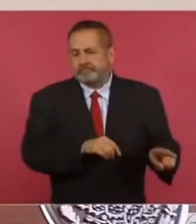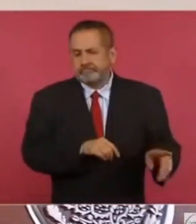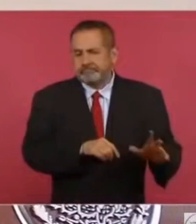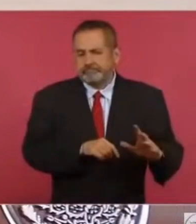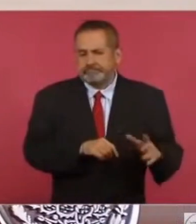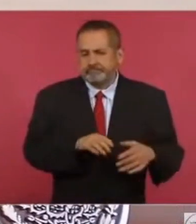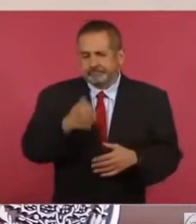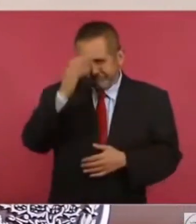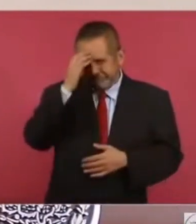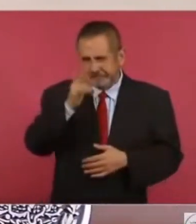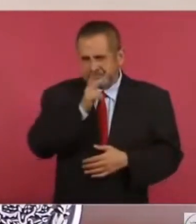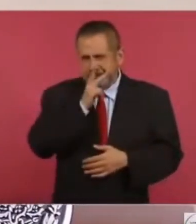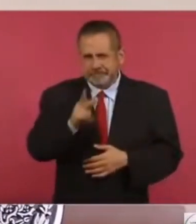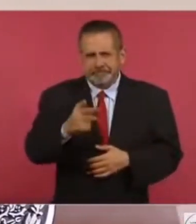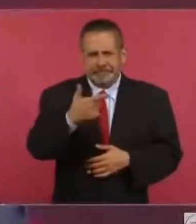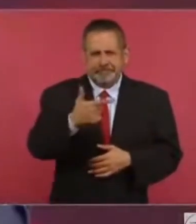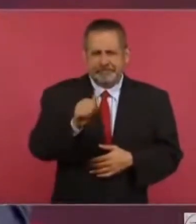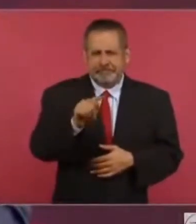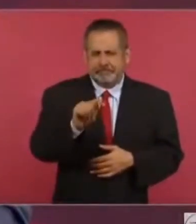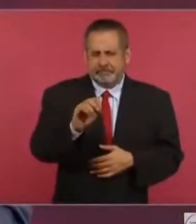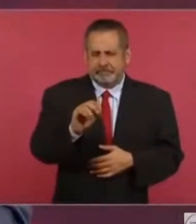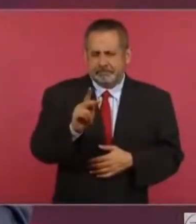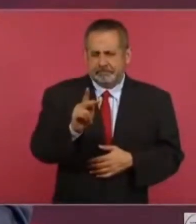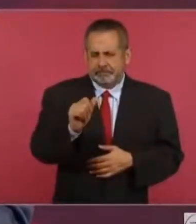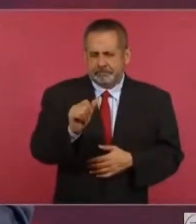como gatopardismo,